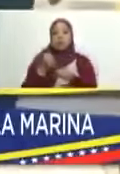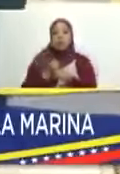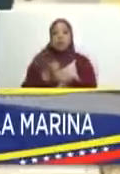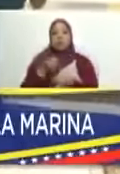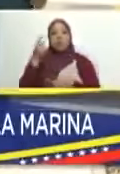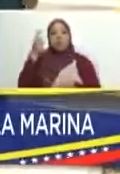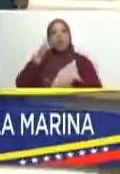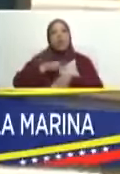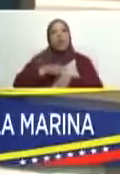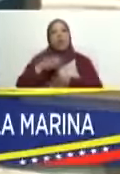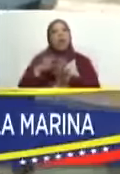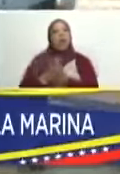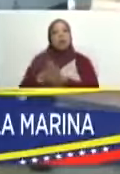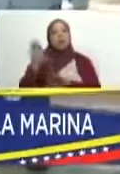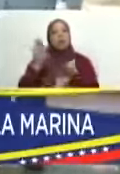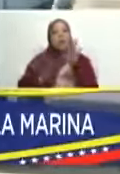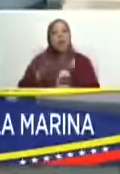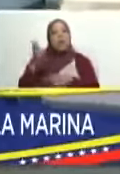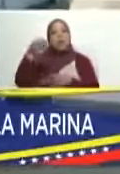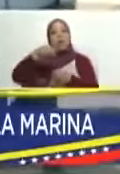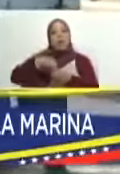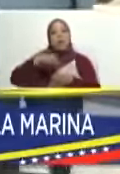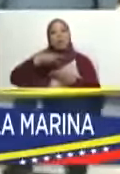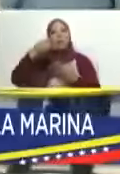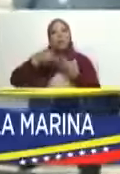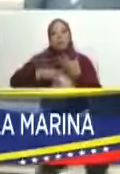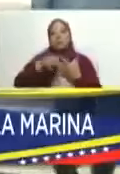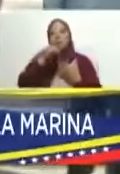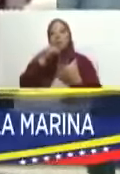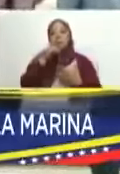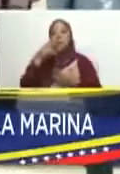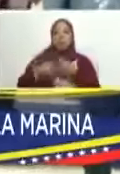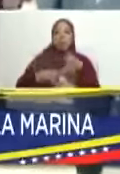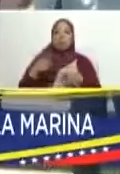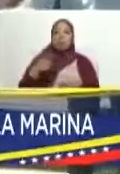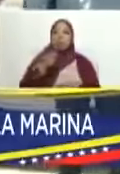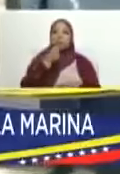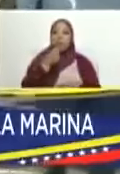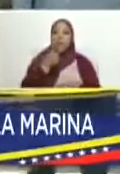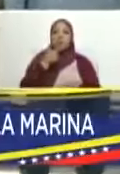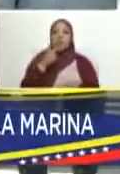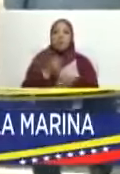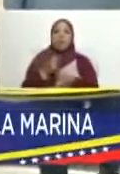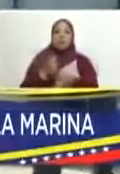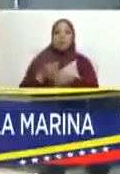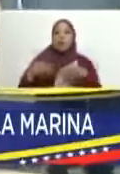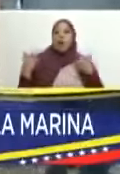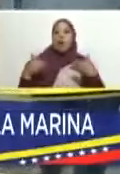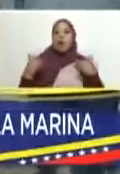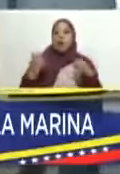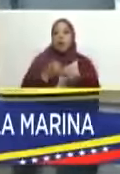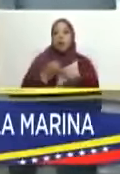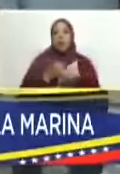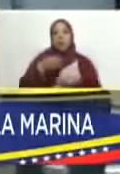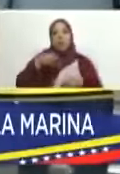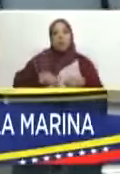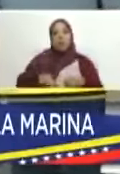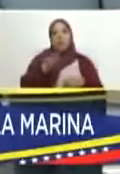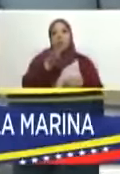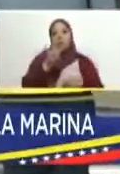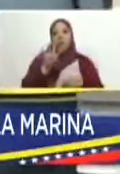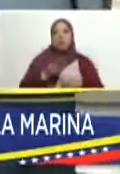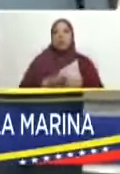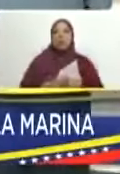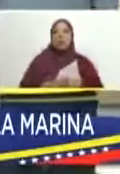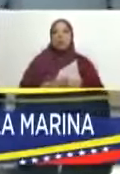obra para el turismo interno, para el turismo internacional, una belleza, me da mucha alegría. Hoy 24 de